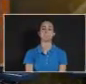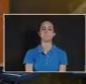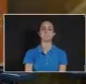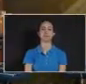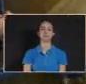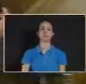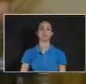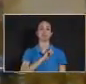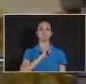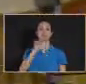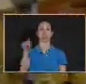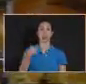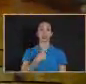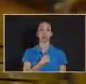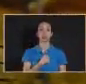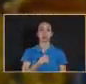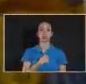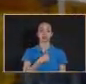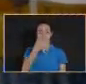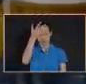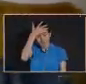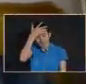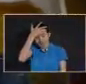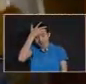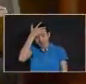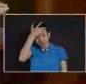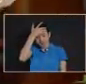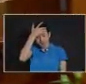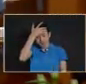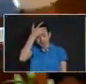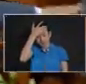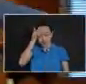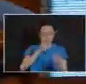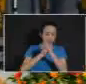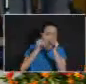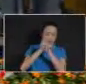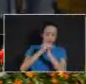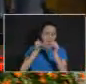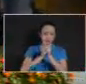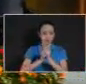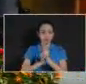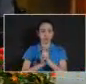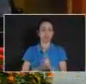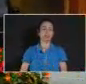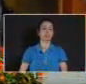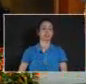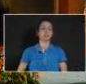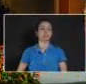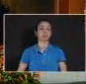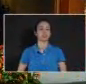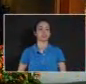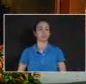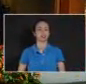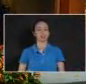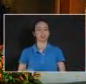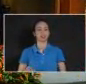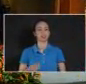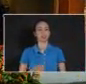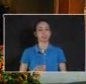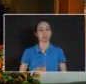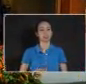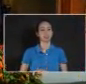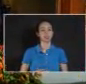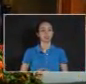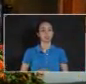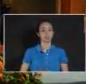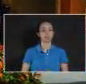Estaba yo, pero madre santa, que ver. Que hubiera habido un francotirador de aquellos que tienen aquellos rifles que le vuelan la cabeza de una vez a